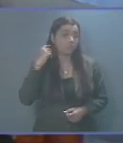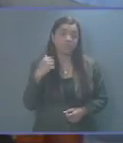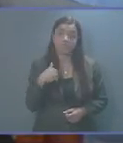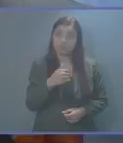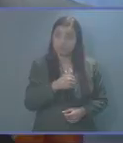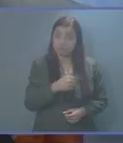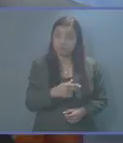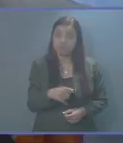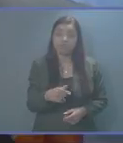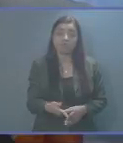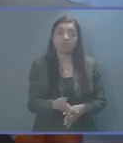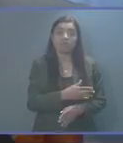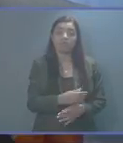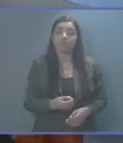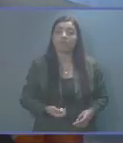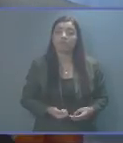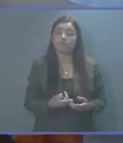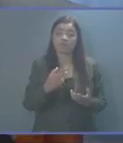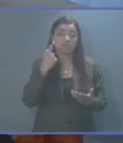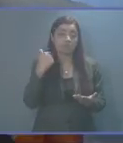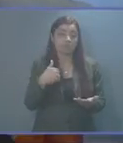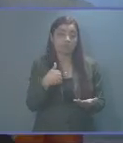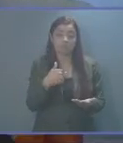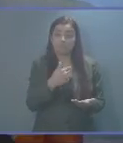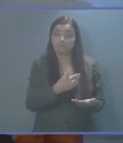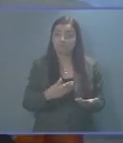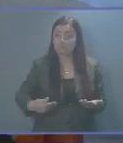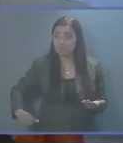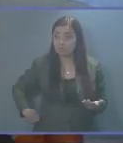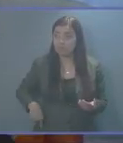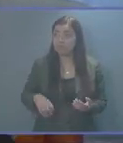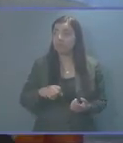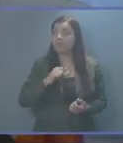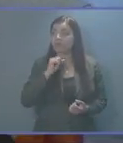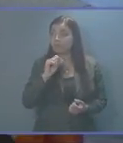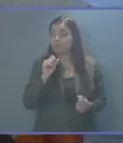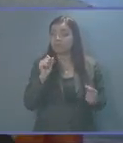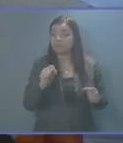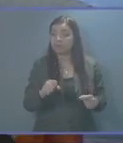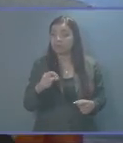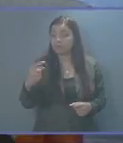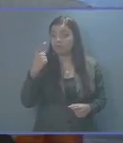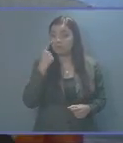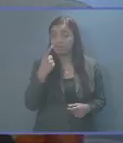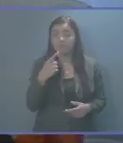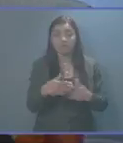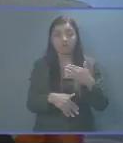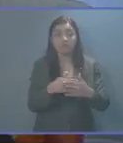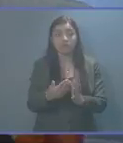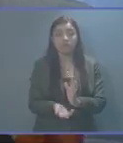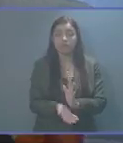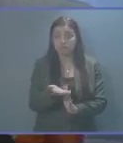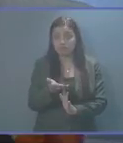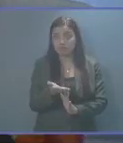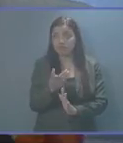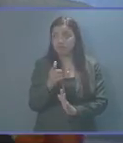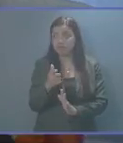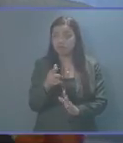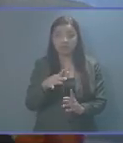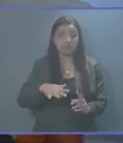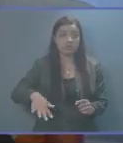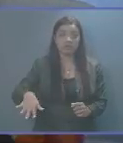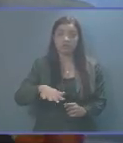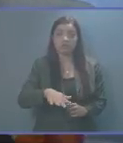como decía mi antecesor, el presidente, tome cartas en el asunto y vea el desarrollo que se puede hacer en ese